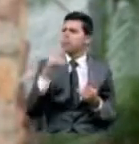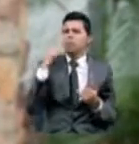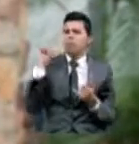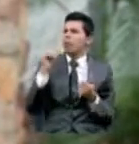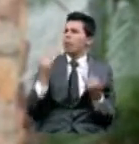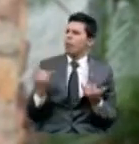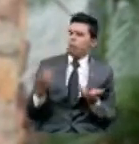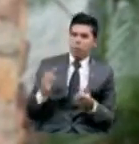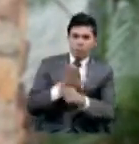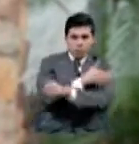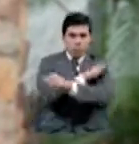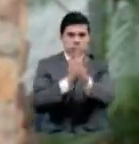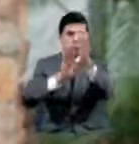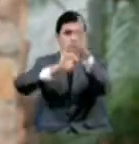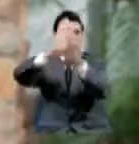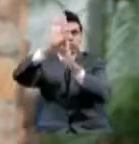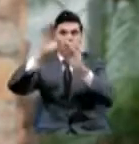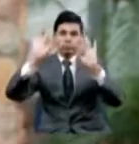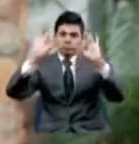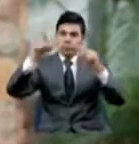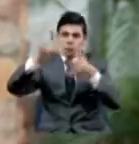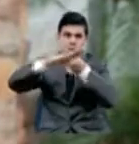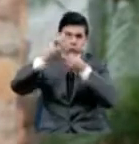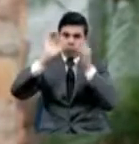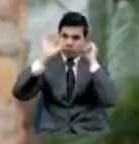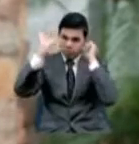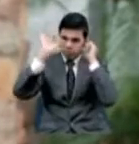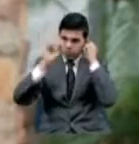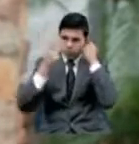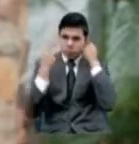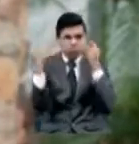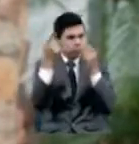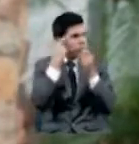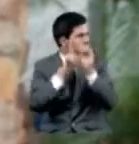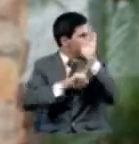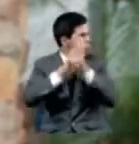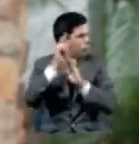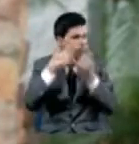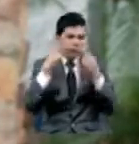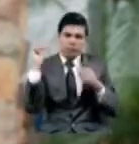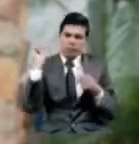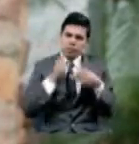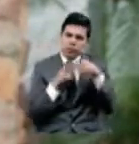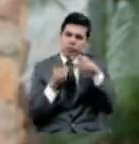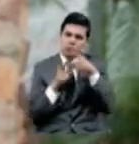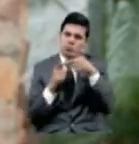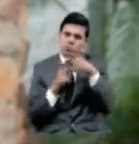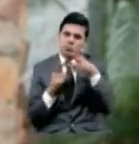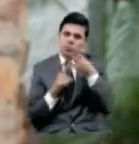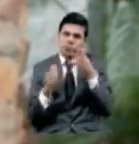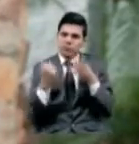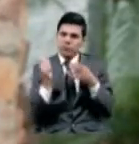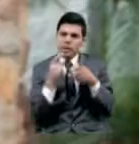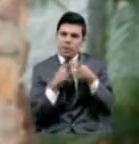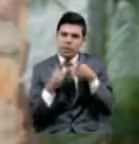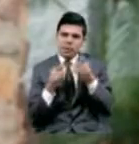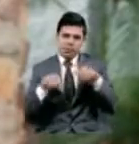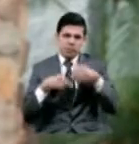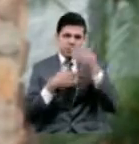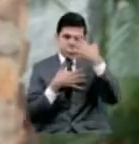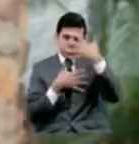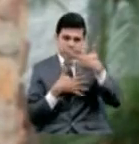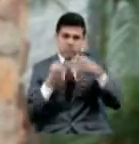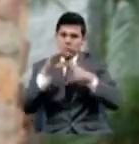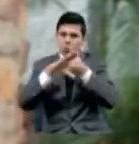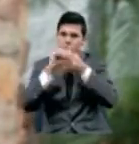reciente que hemos tenido allá en la costa. El número uno fue por 10 semanas en Nacional en toda la costa, y